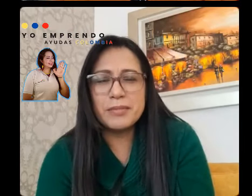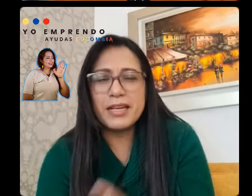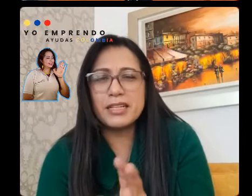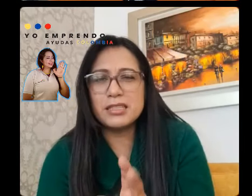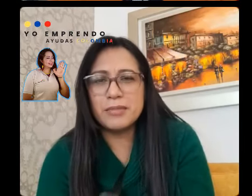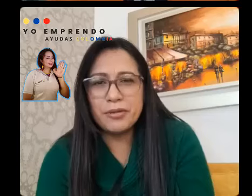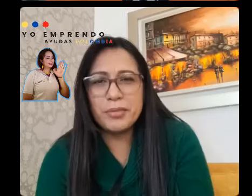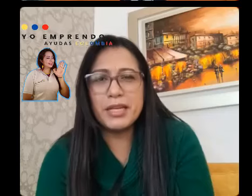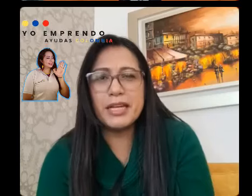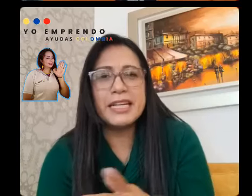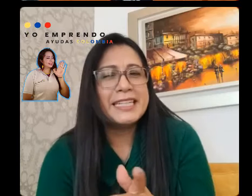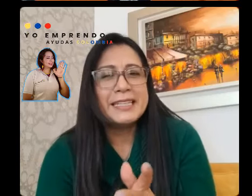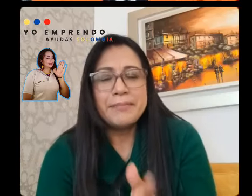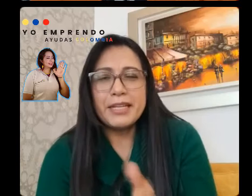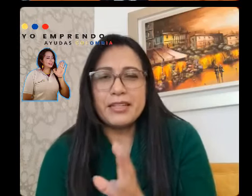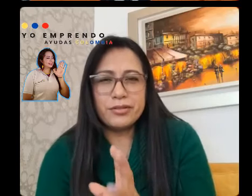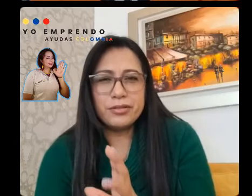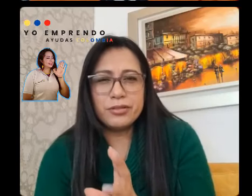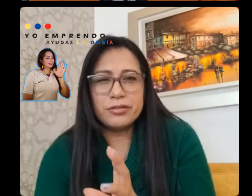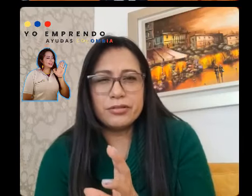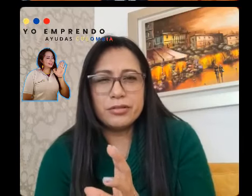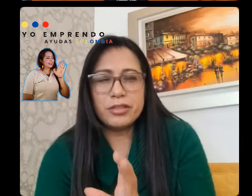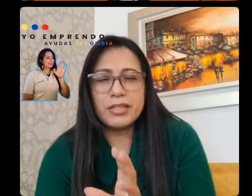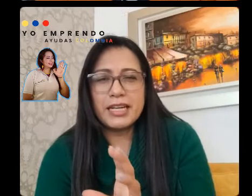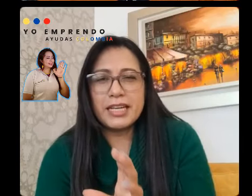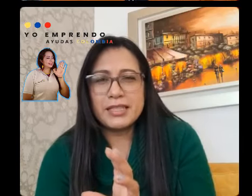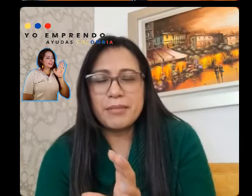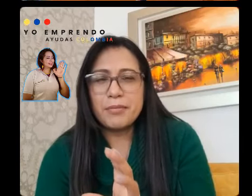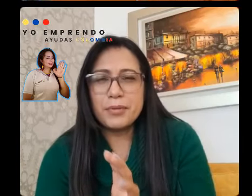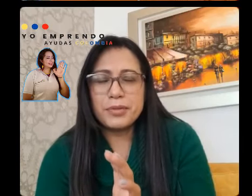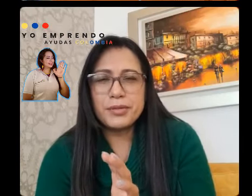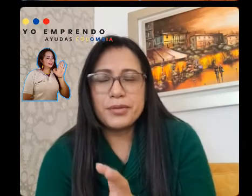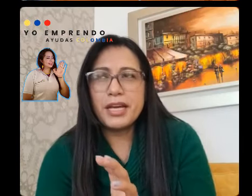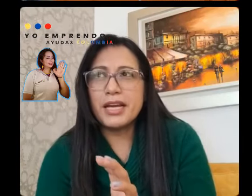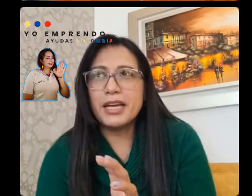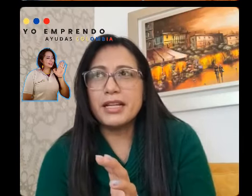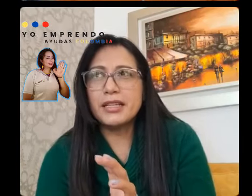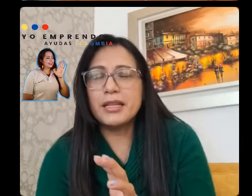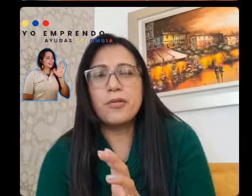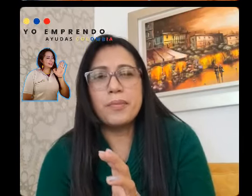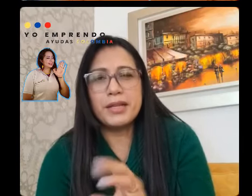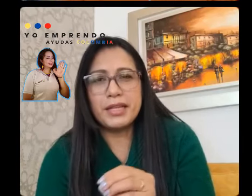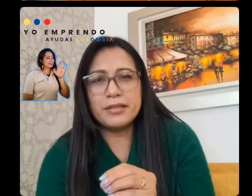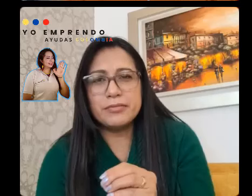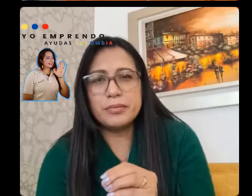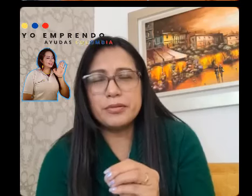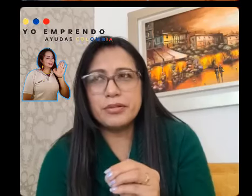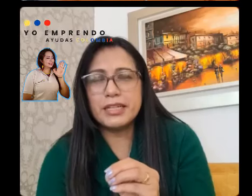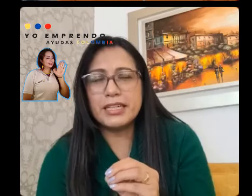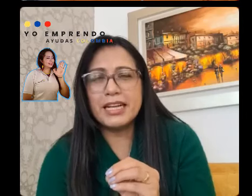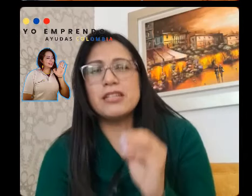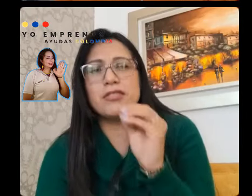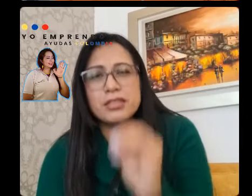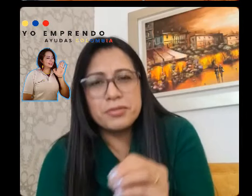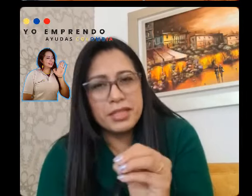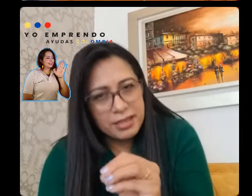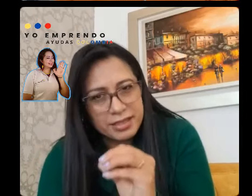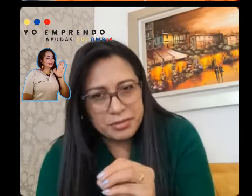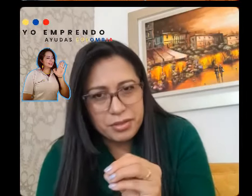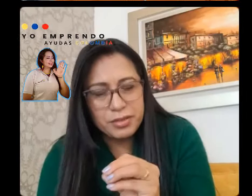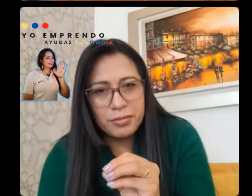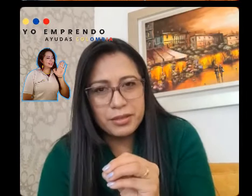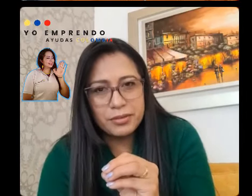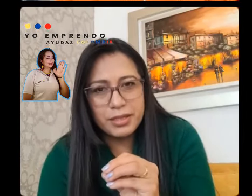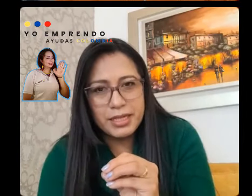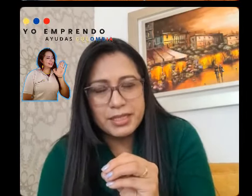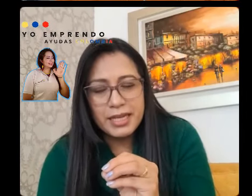hablan del sisb sisb mide miren yo yo yo creo que aquí es también un proceso de de comprender un poco qué es lo que se busca a través